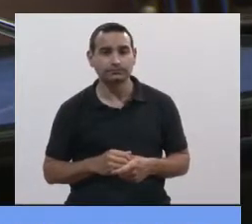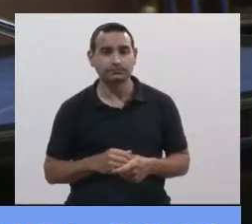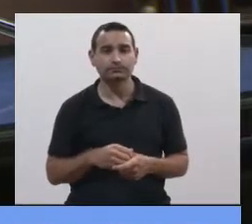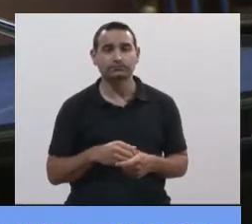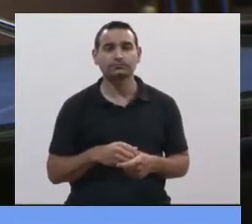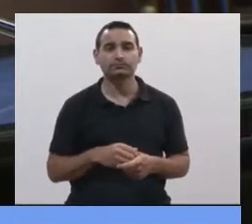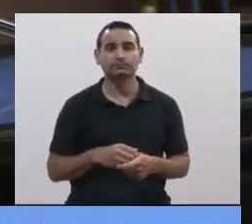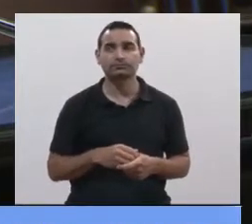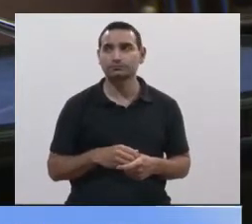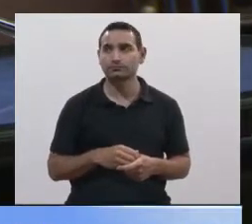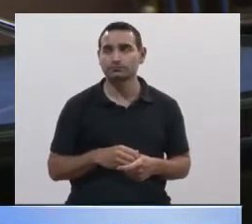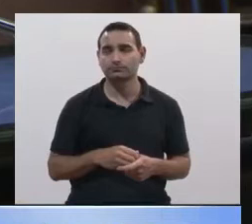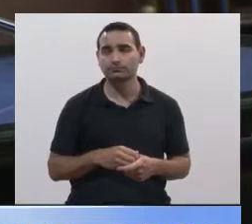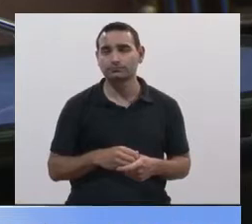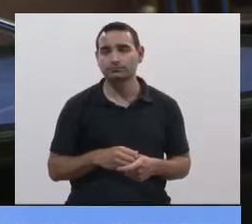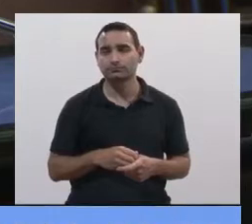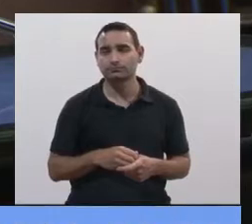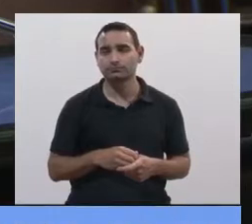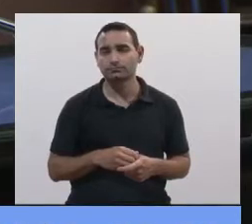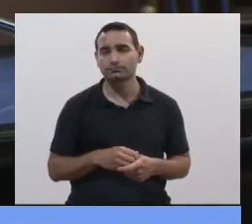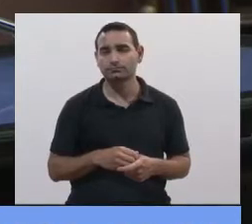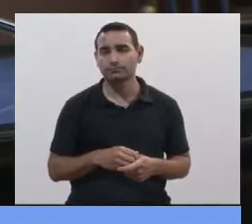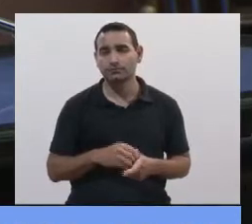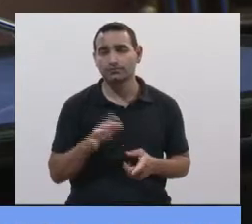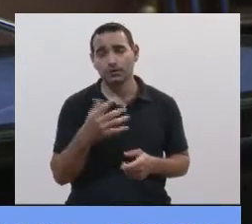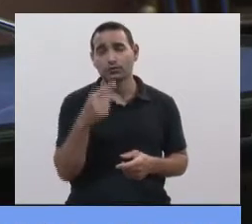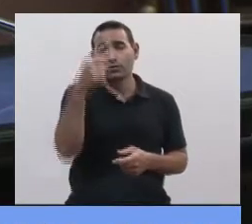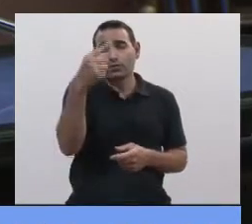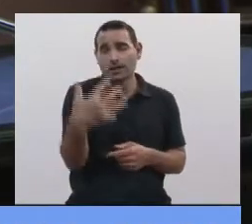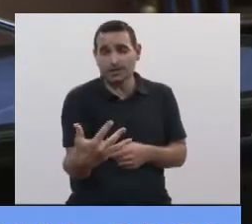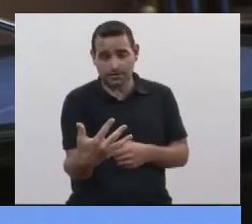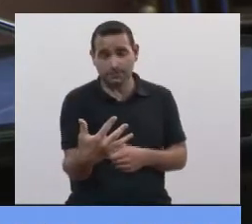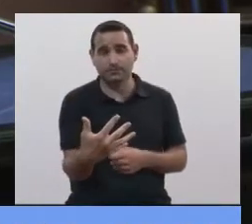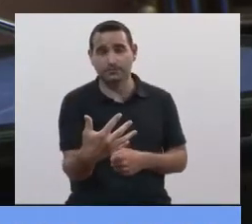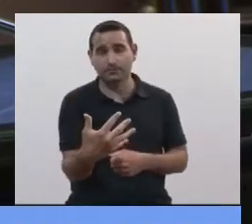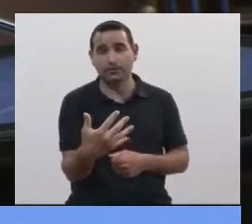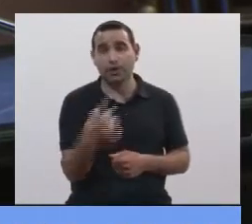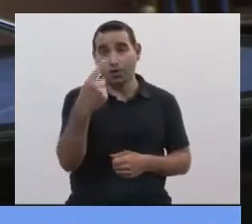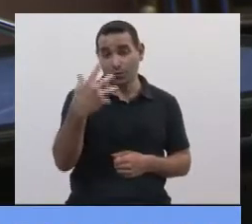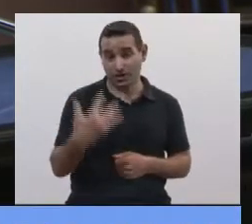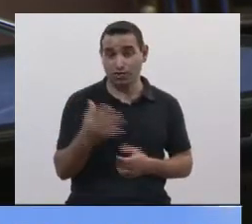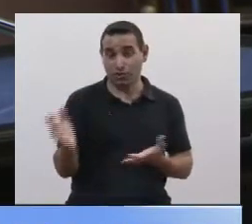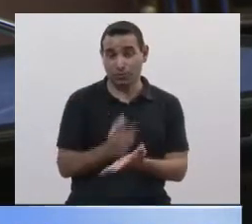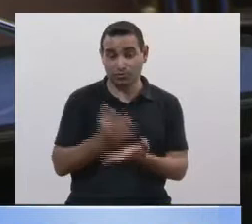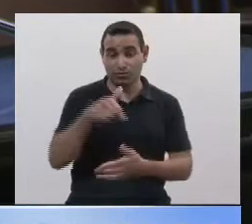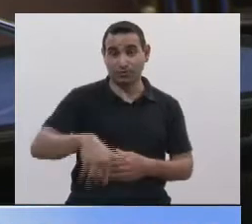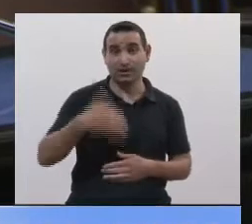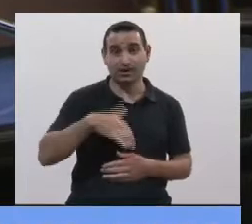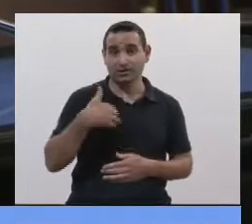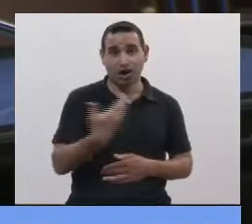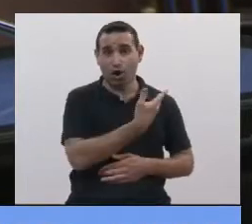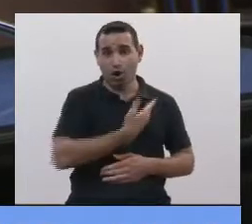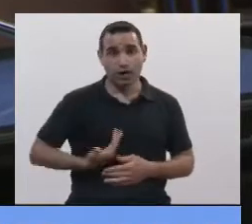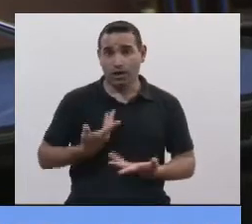más de una quinta parte de la producción argentina se la come el Estado,